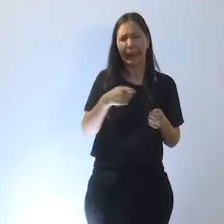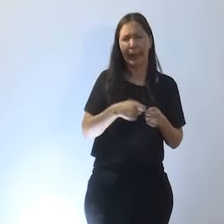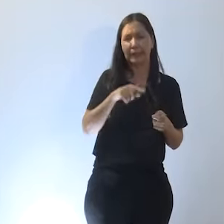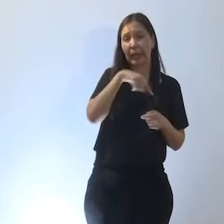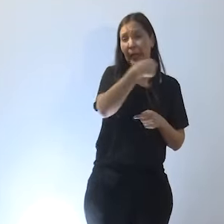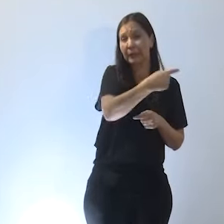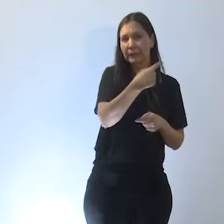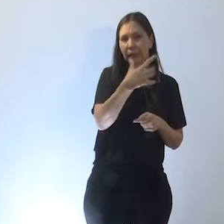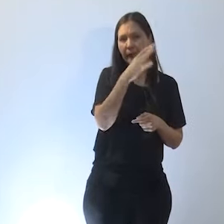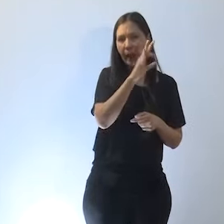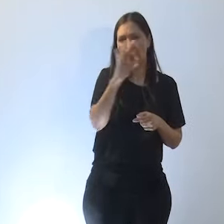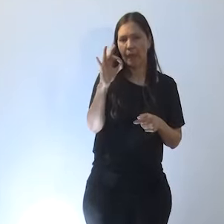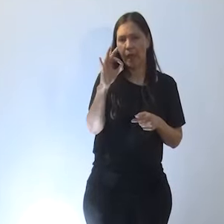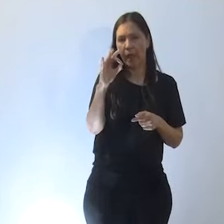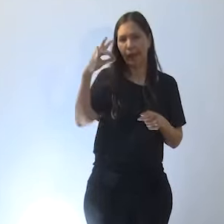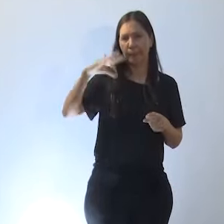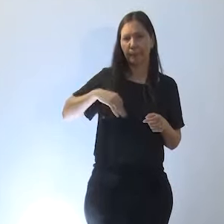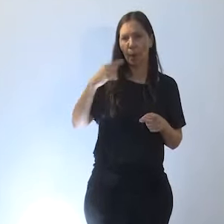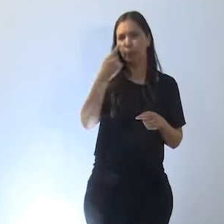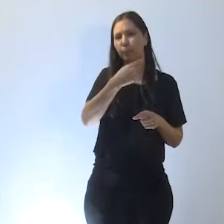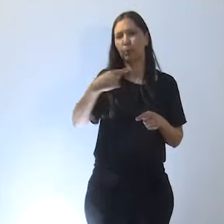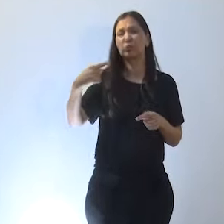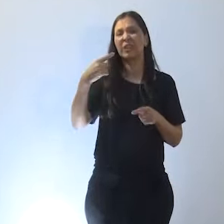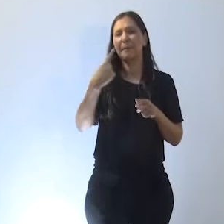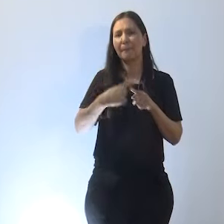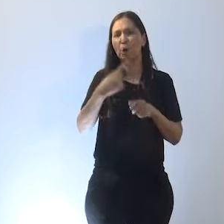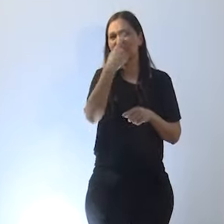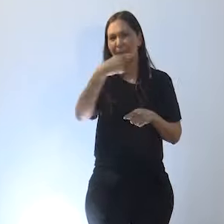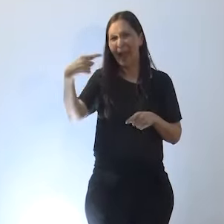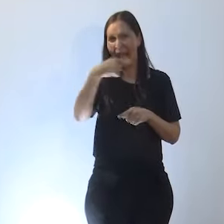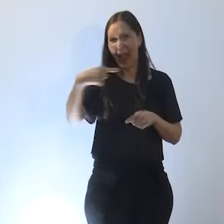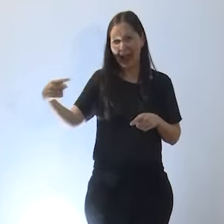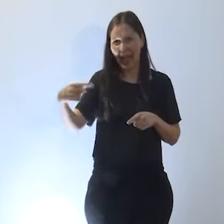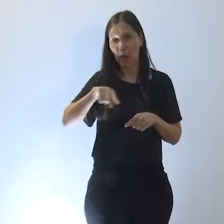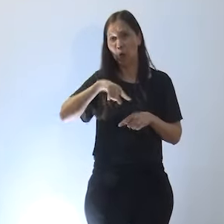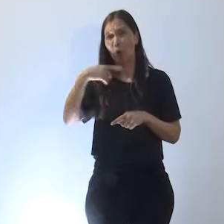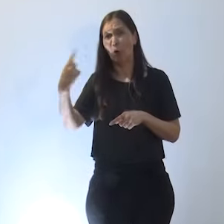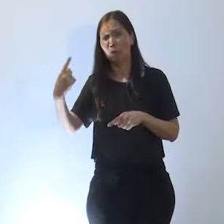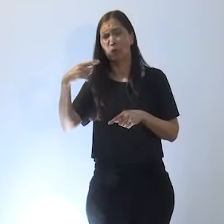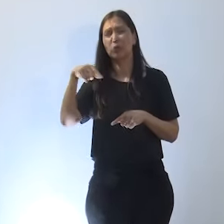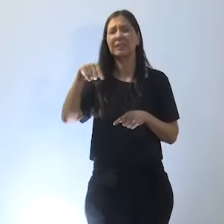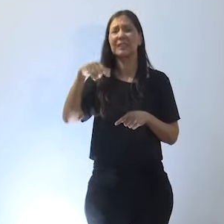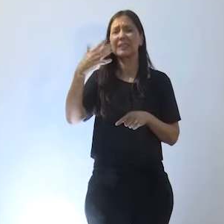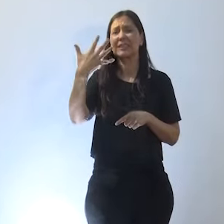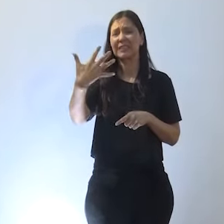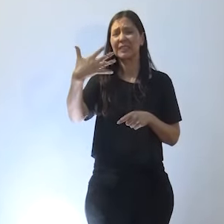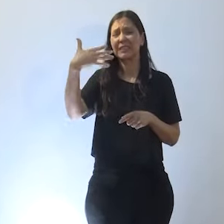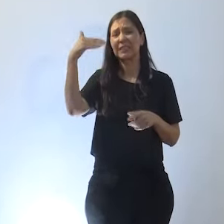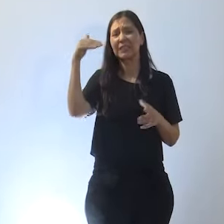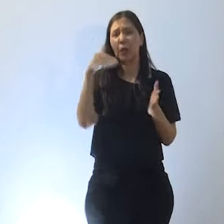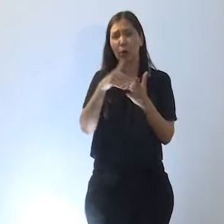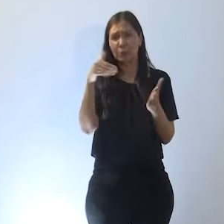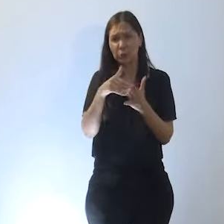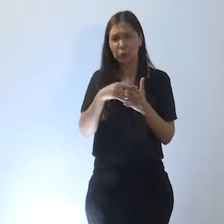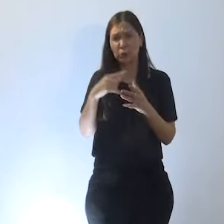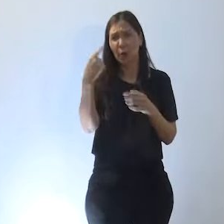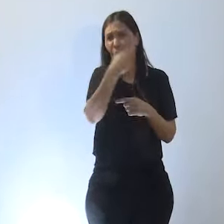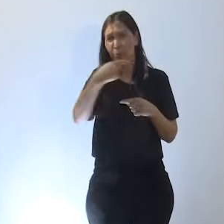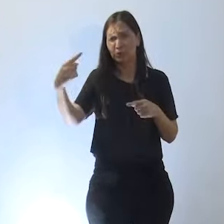semana acá la vuelta Dey otro tranza que gana cinco palos por semana el que está enfrente es tiene Tiene un plan